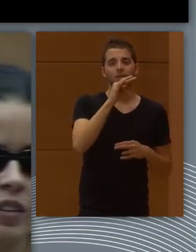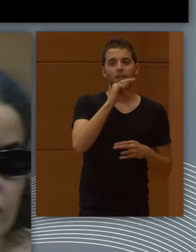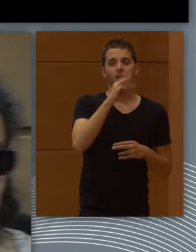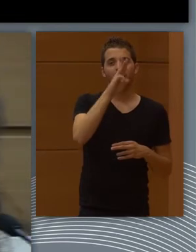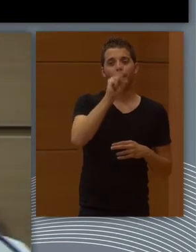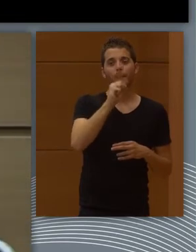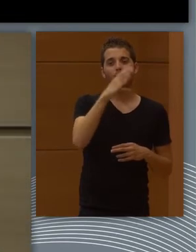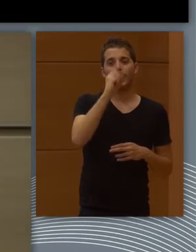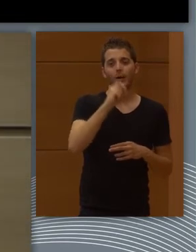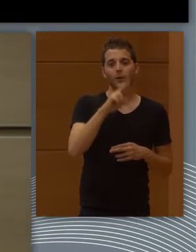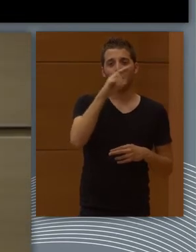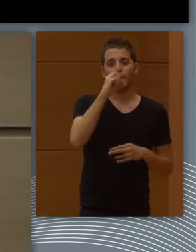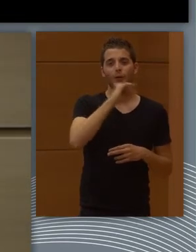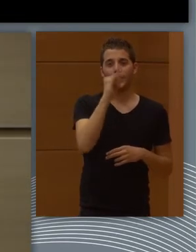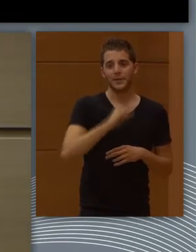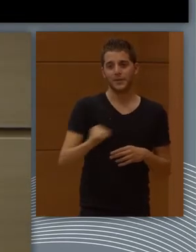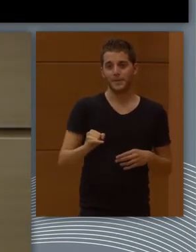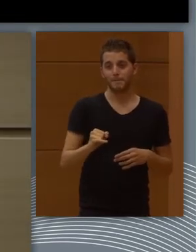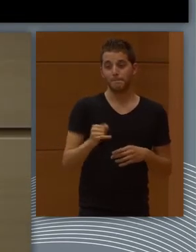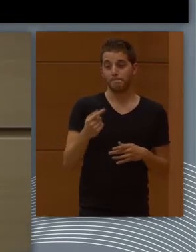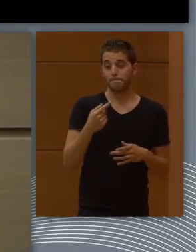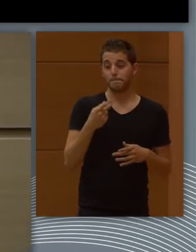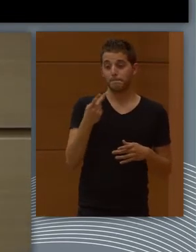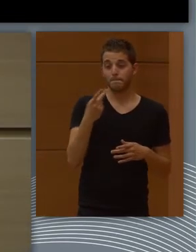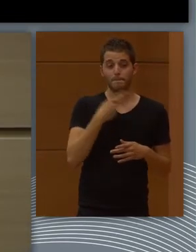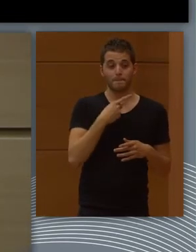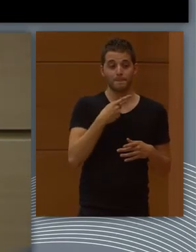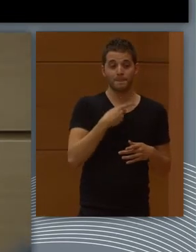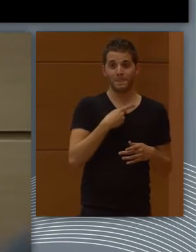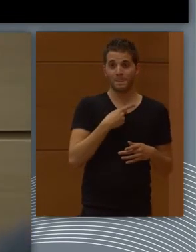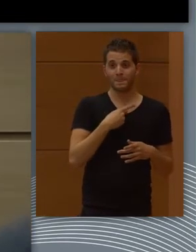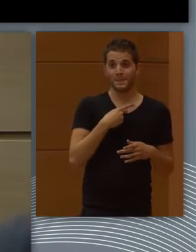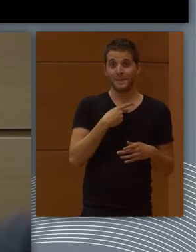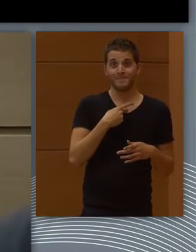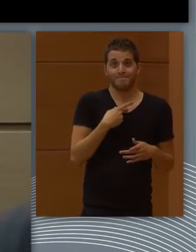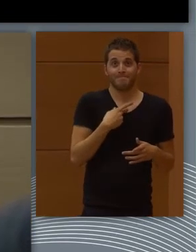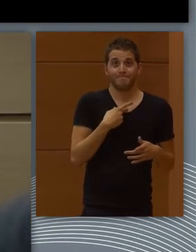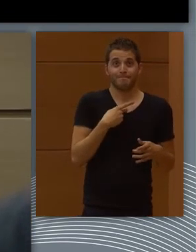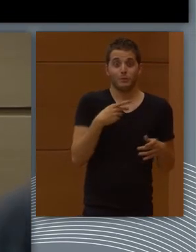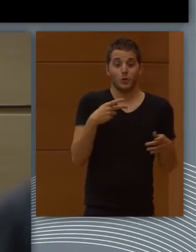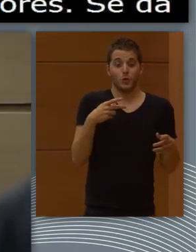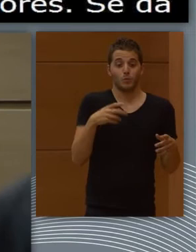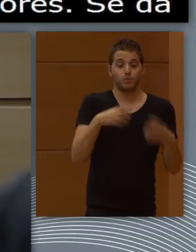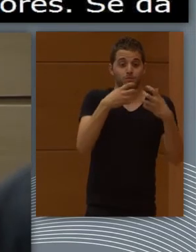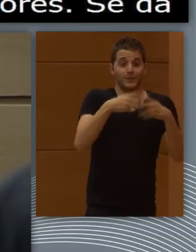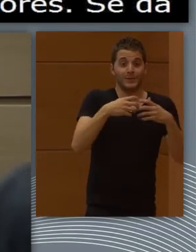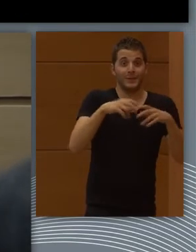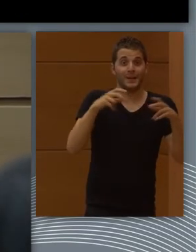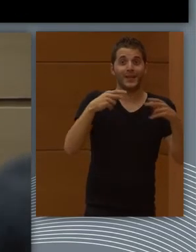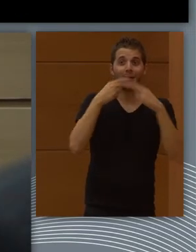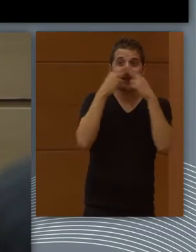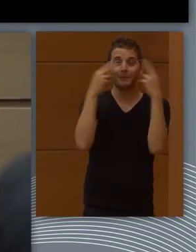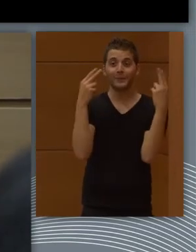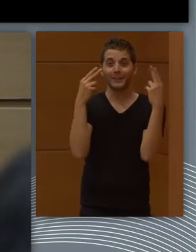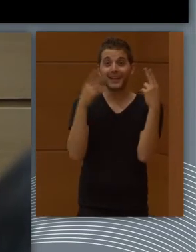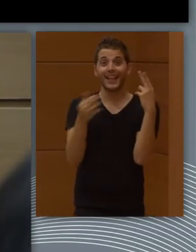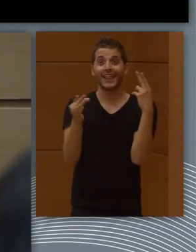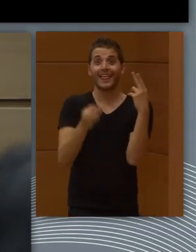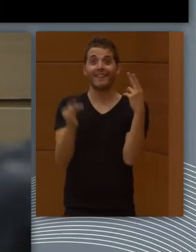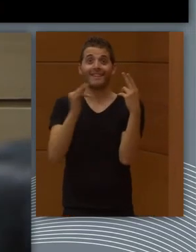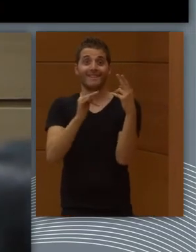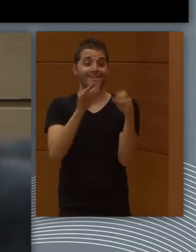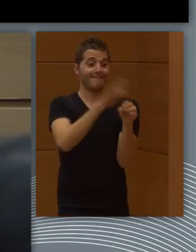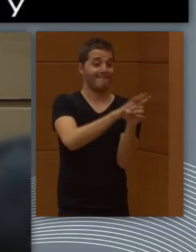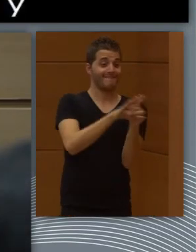Para los dos operadores, se da la circunstancia que son dos operadores públicos y además en un ámbito donde